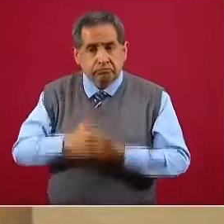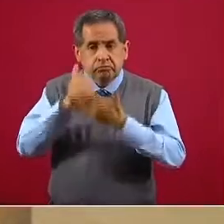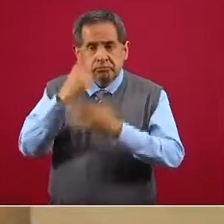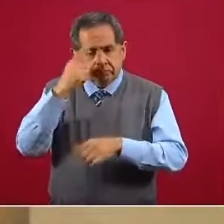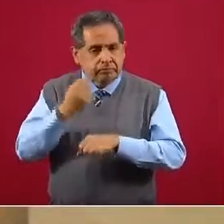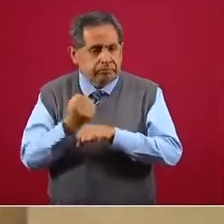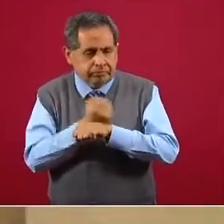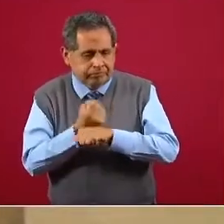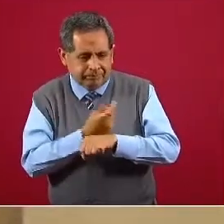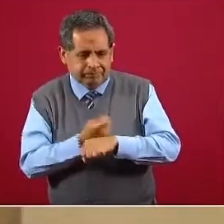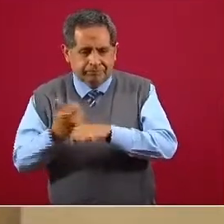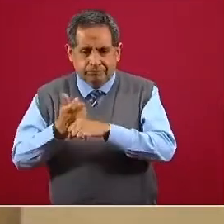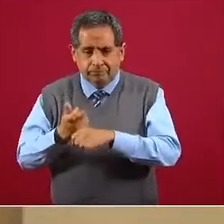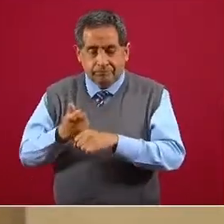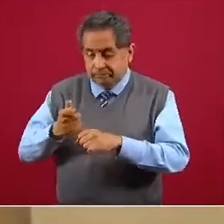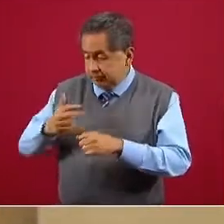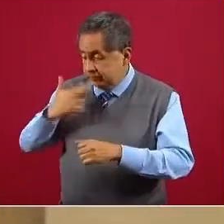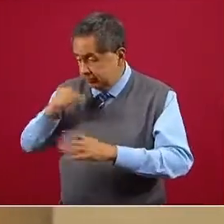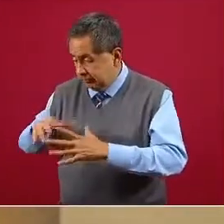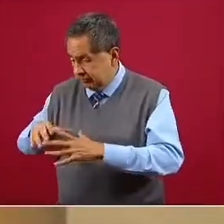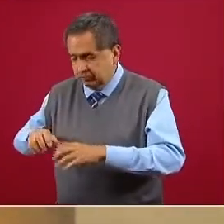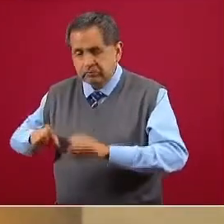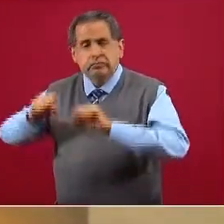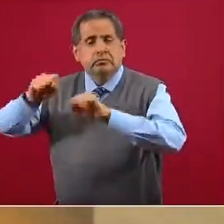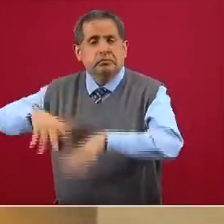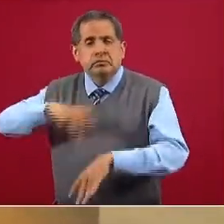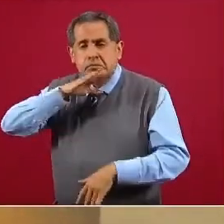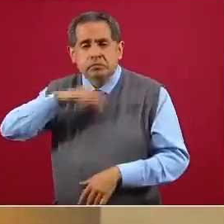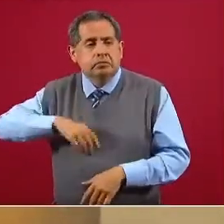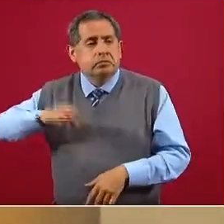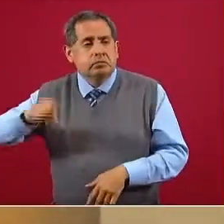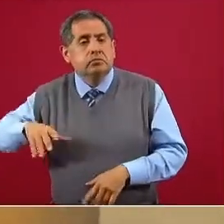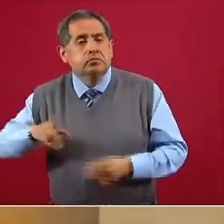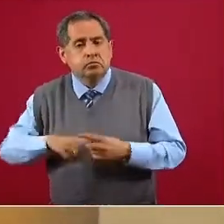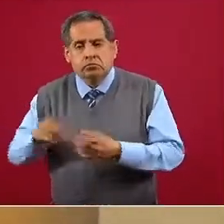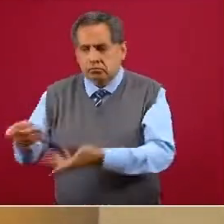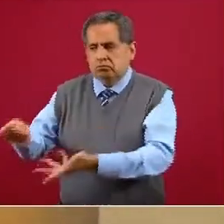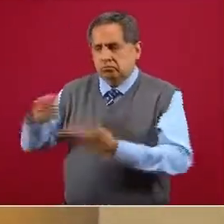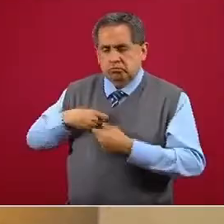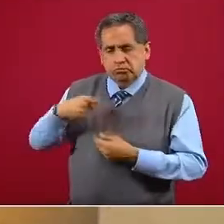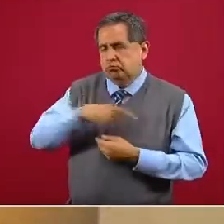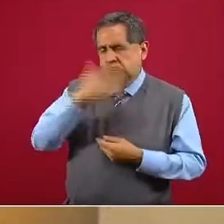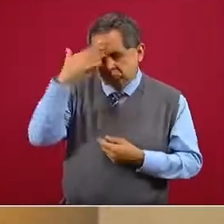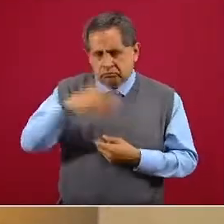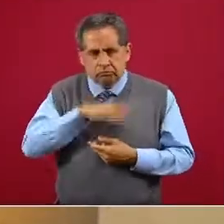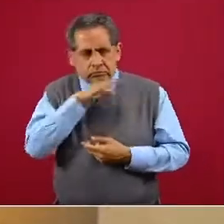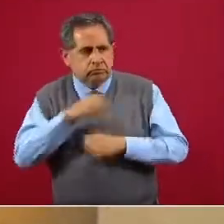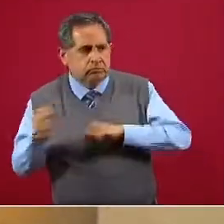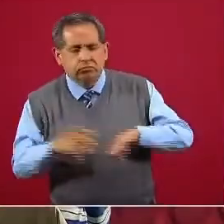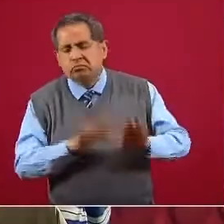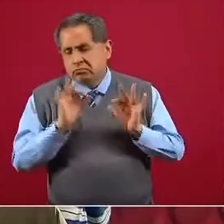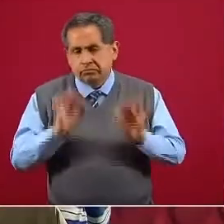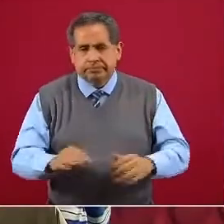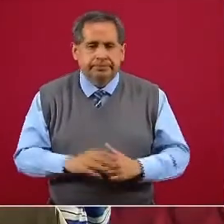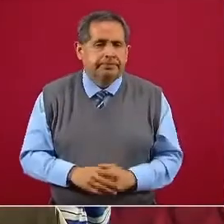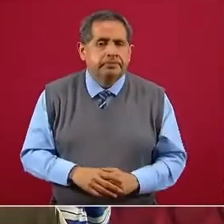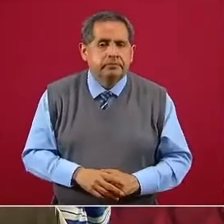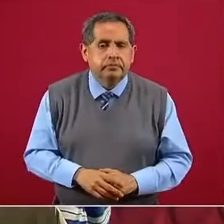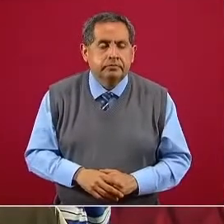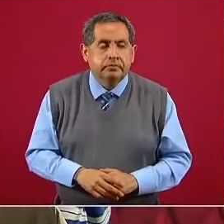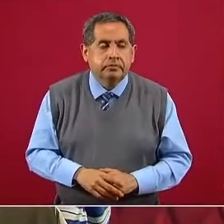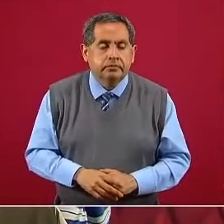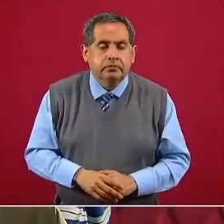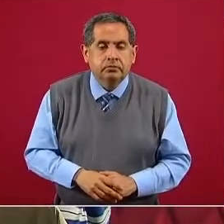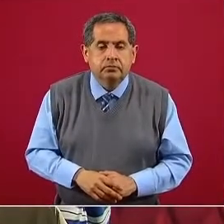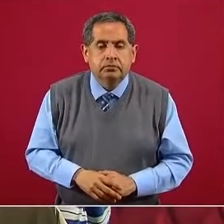poder ayudarnos a desechar de manera adecuada estos desechos que sacamos. La siguiente, por favor.